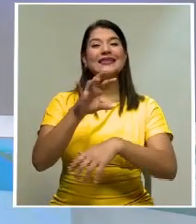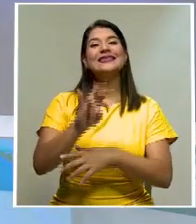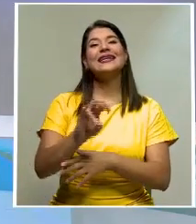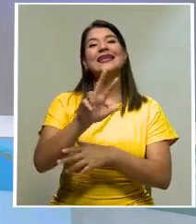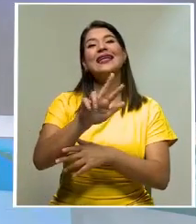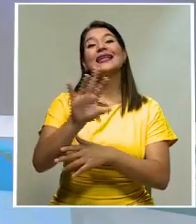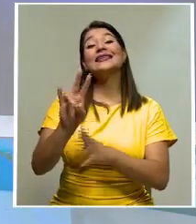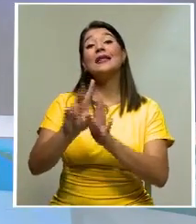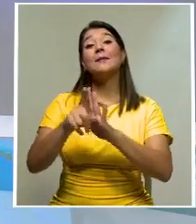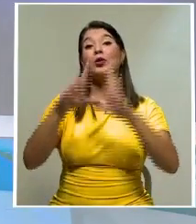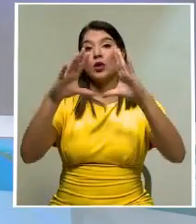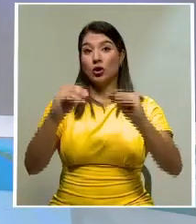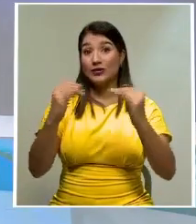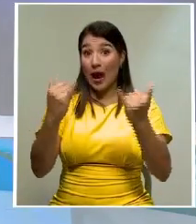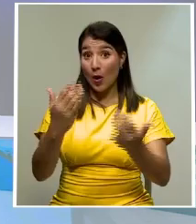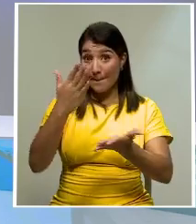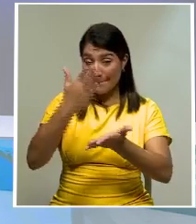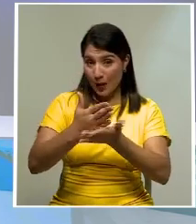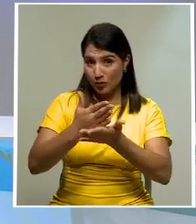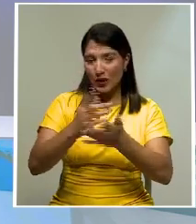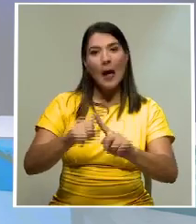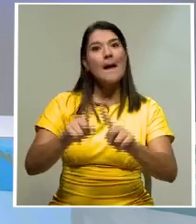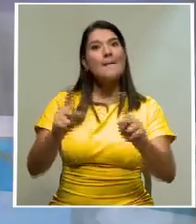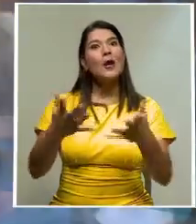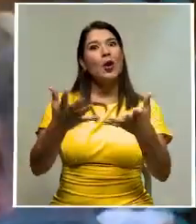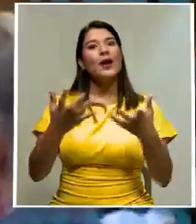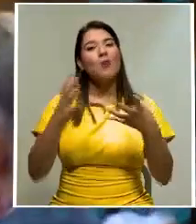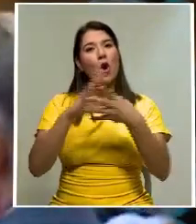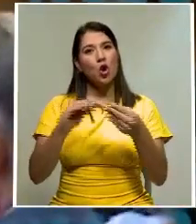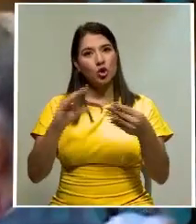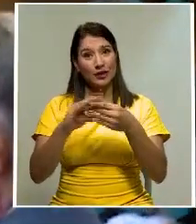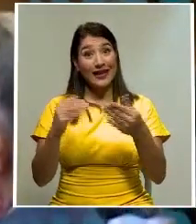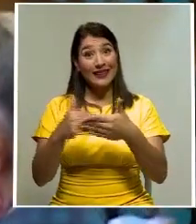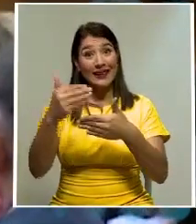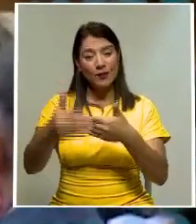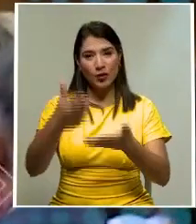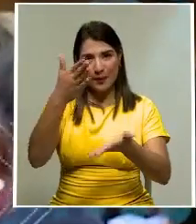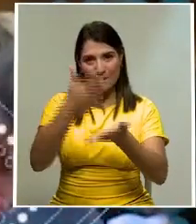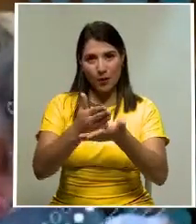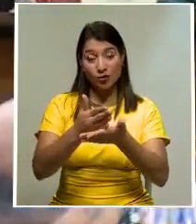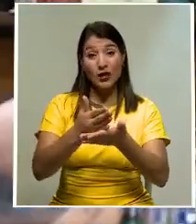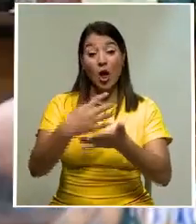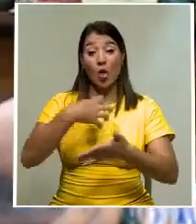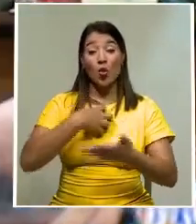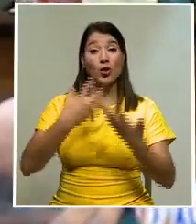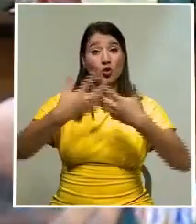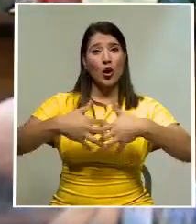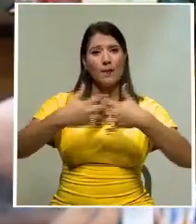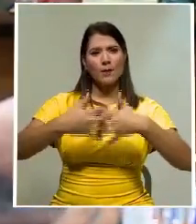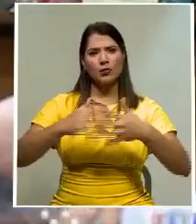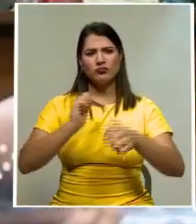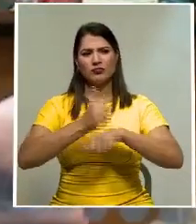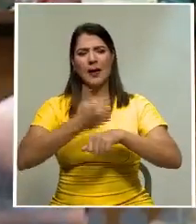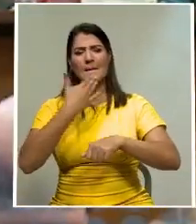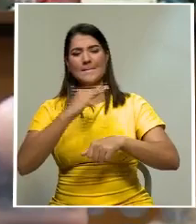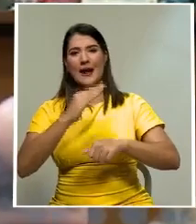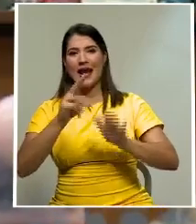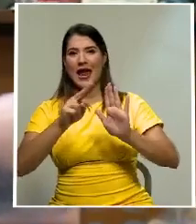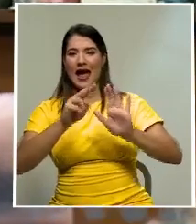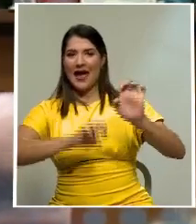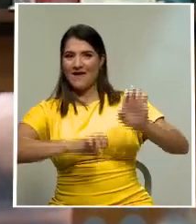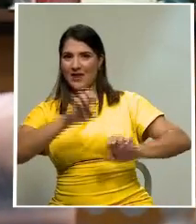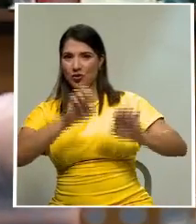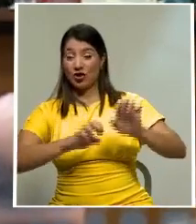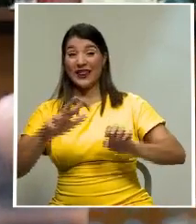37 minutos. Vamos a hacer una pausa comercial, pero le adelantamos que al volver de la pausa, los empresarios dieron una mala calificación al tercer año de gobierno